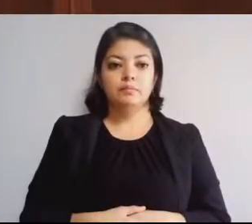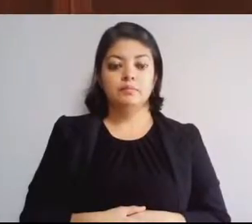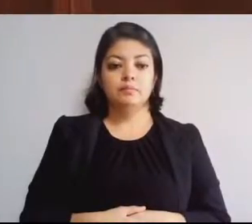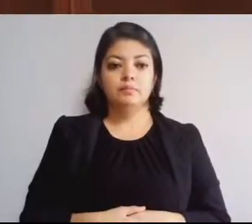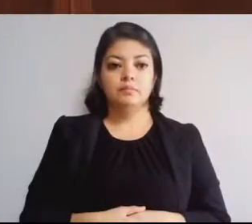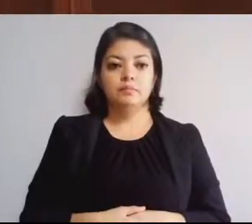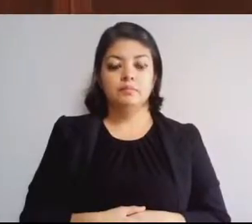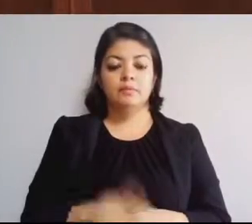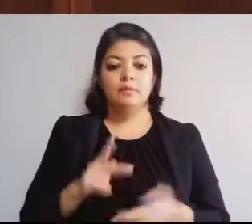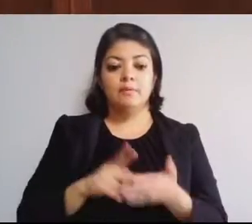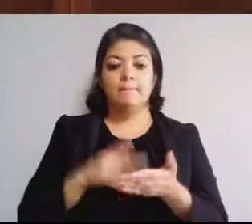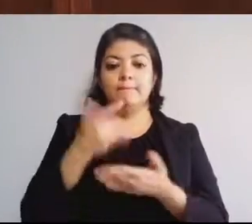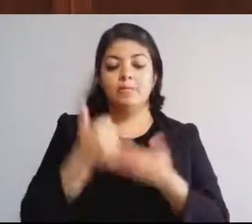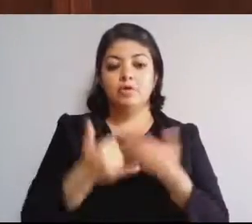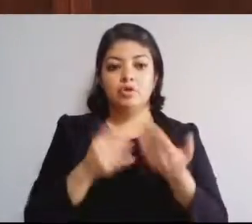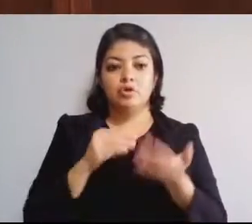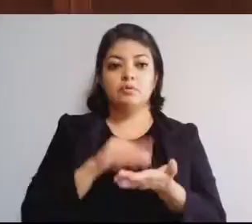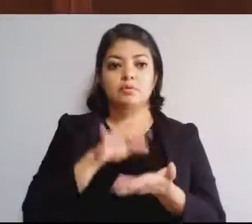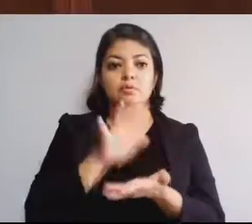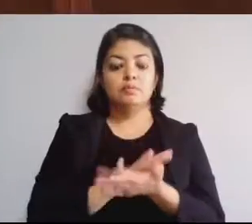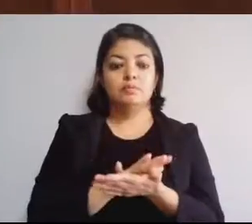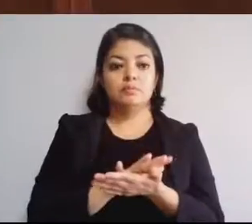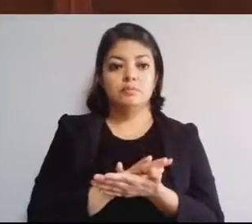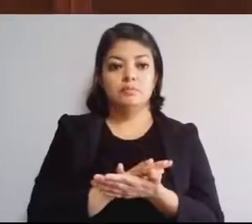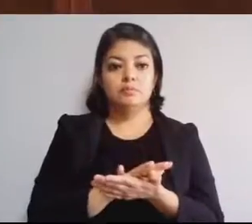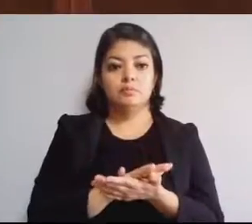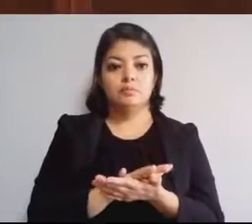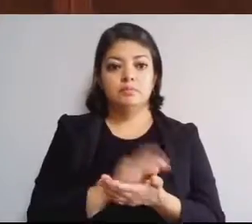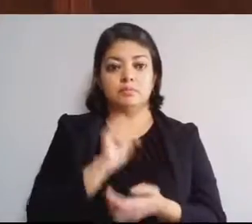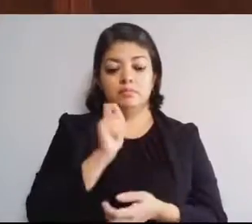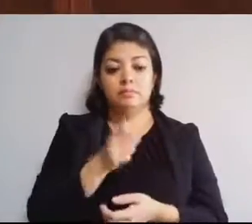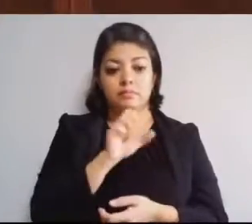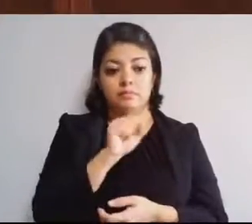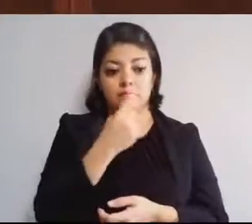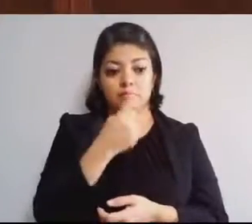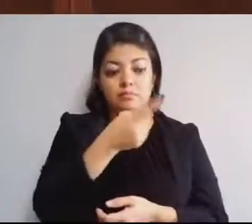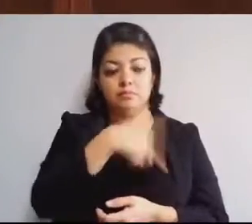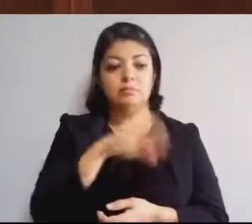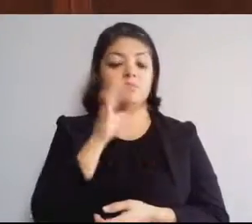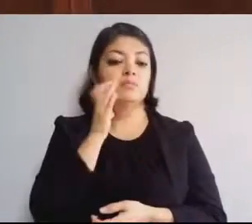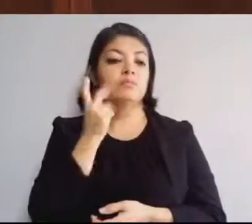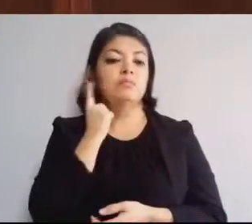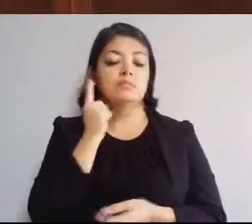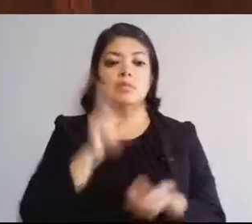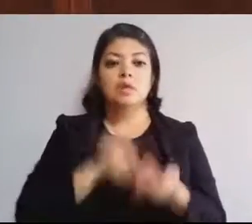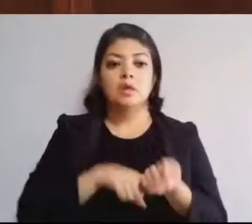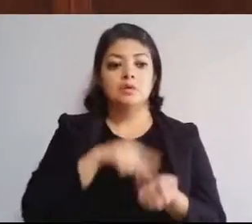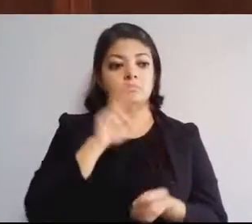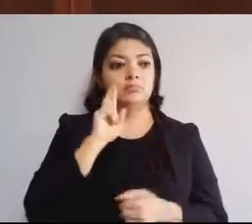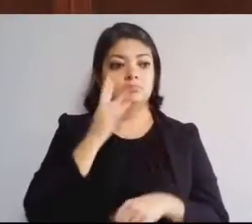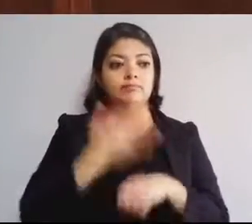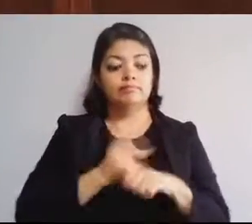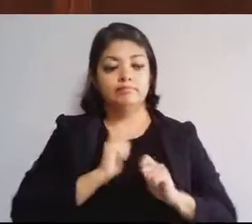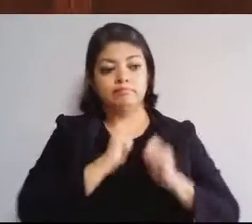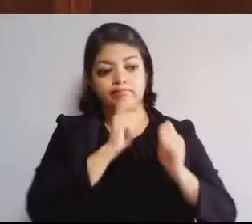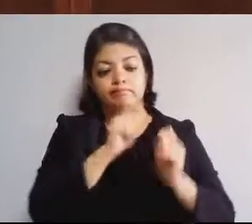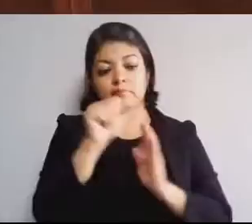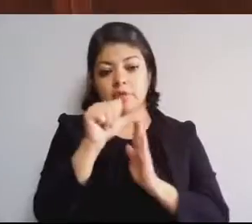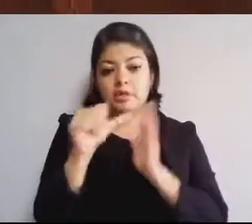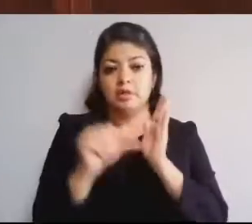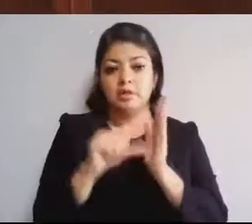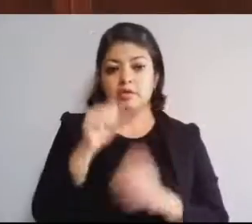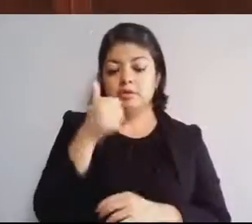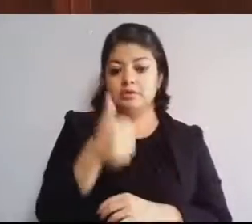Proyecto de decreto. La honorable 61 legislatura, en ejercicio de las facultades que le confieren los artículos